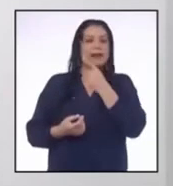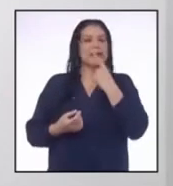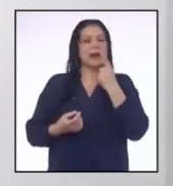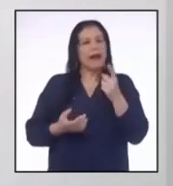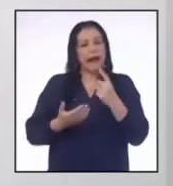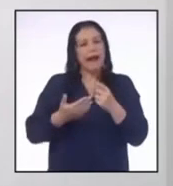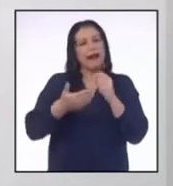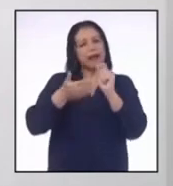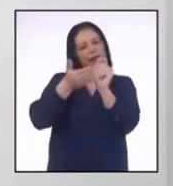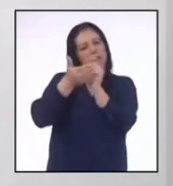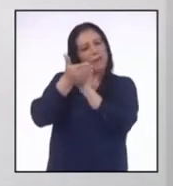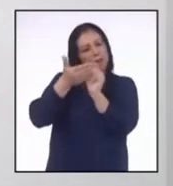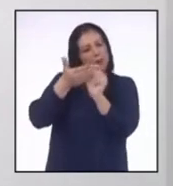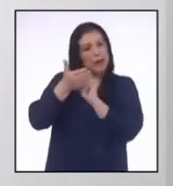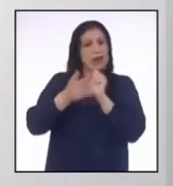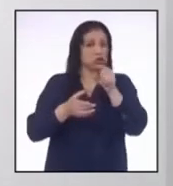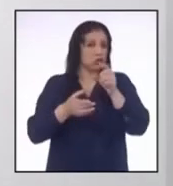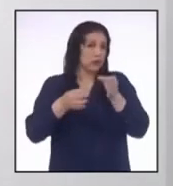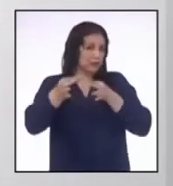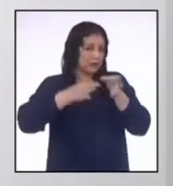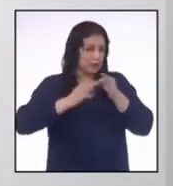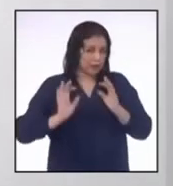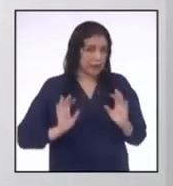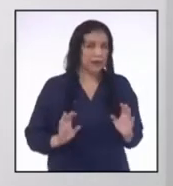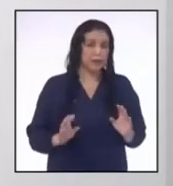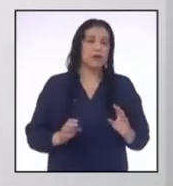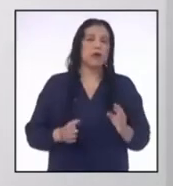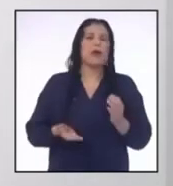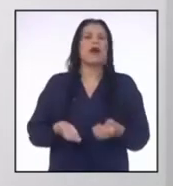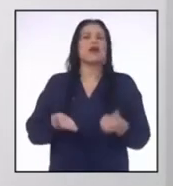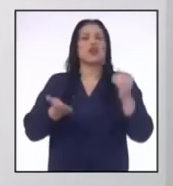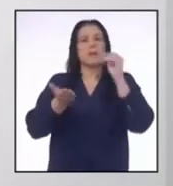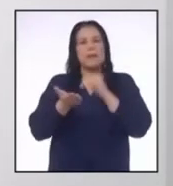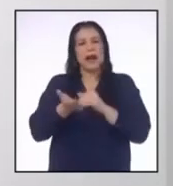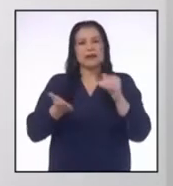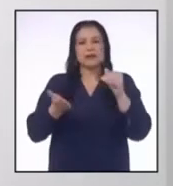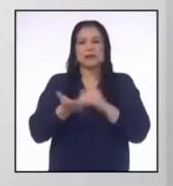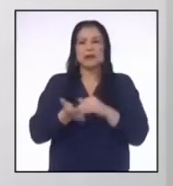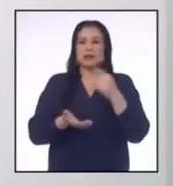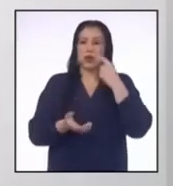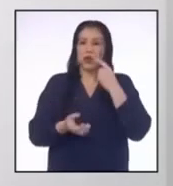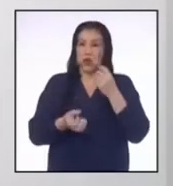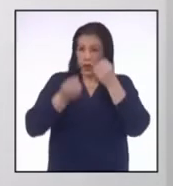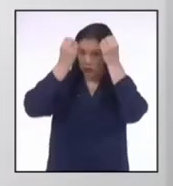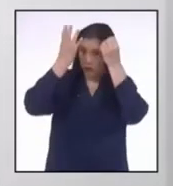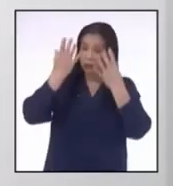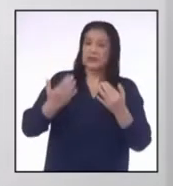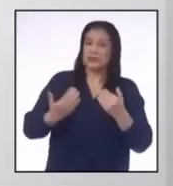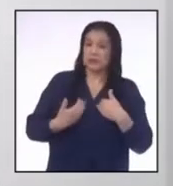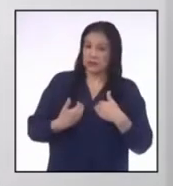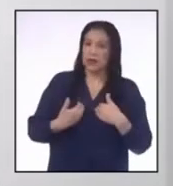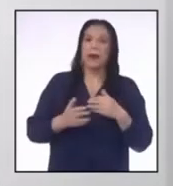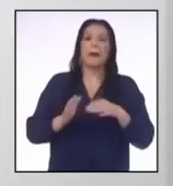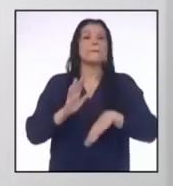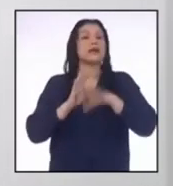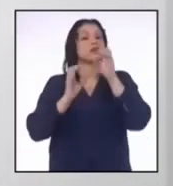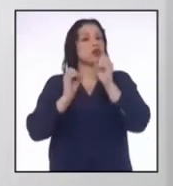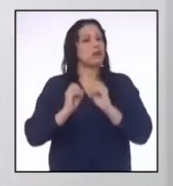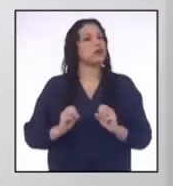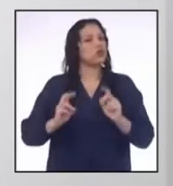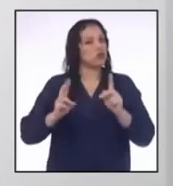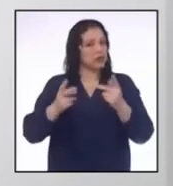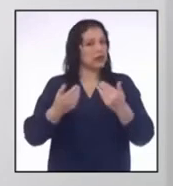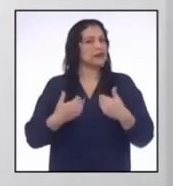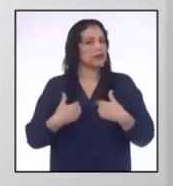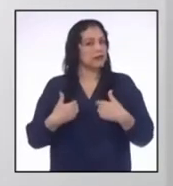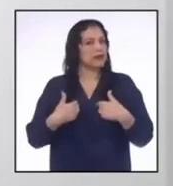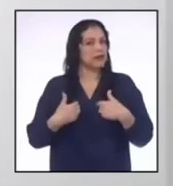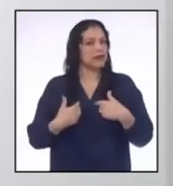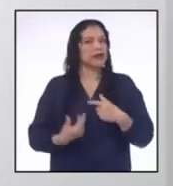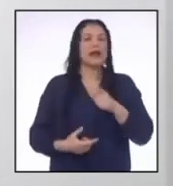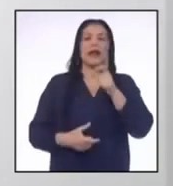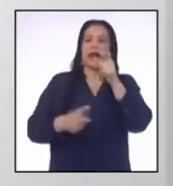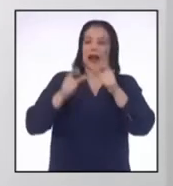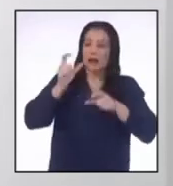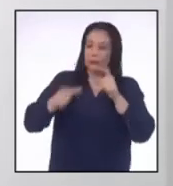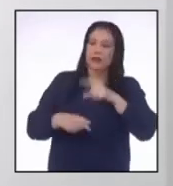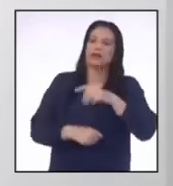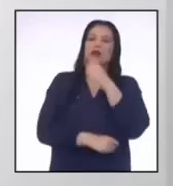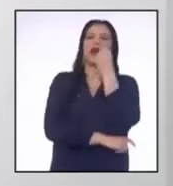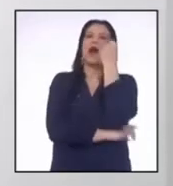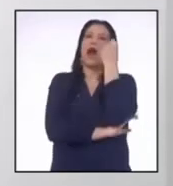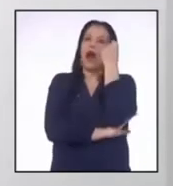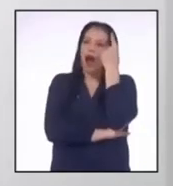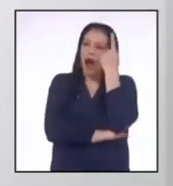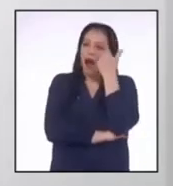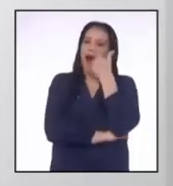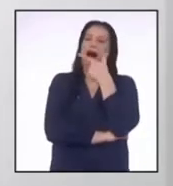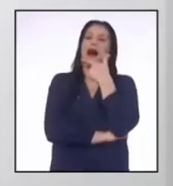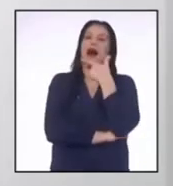del tema que vas a tratar. Cuanto más conozcas sobre el tema, más oportunidad tendrás de calar en las